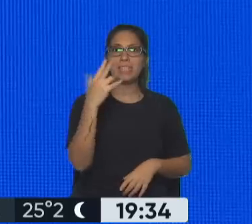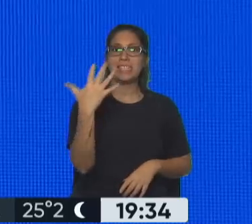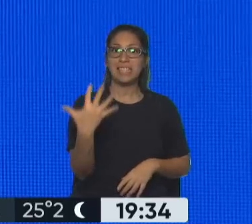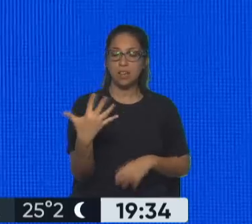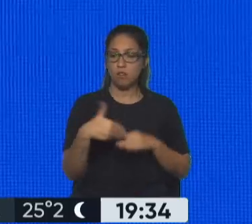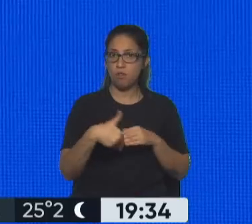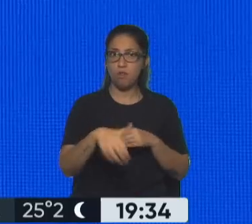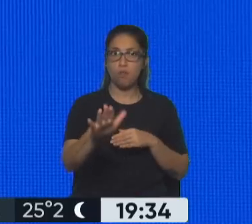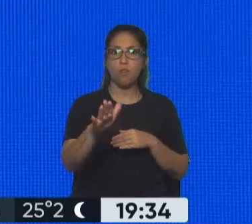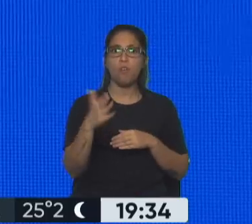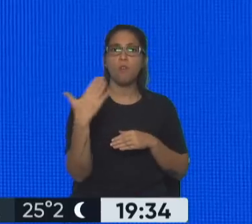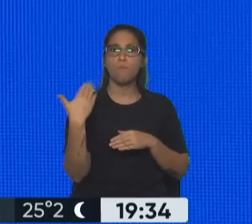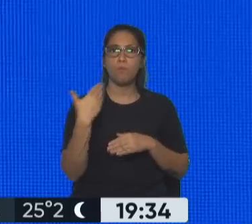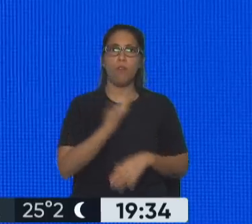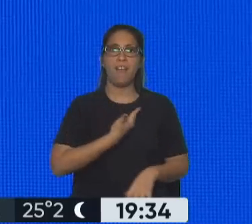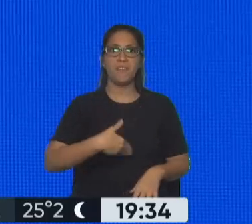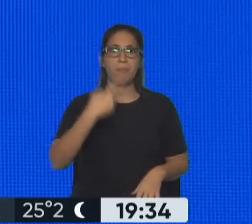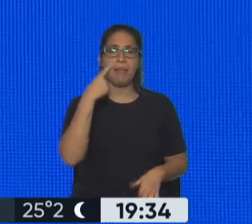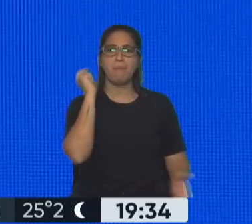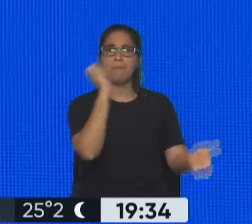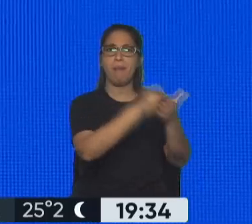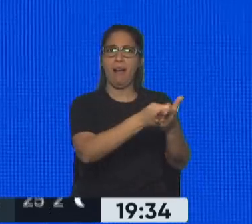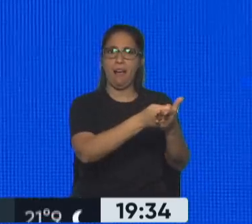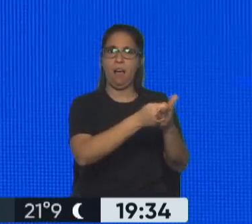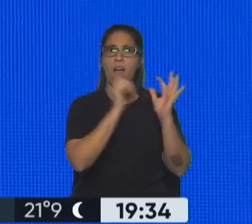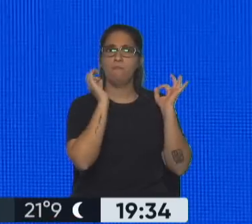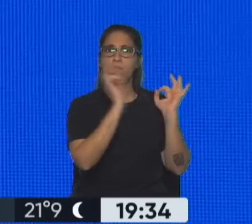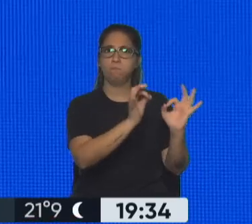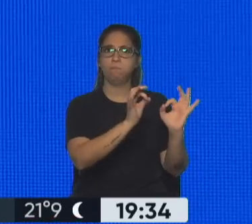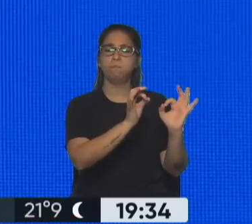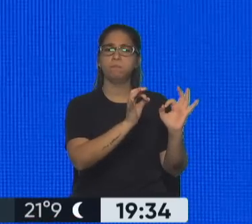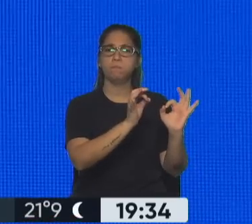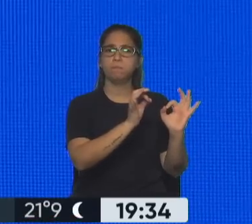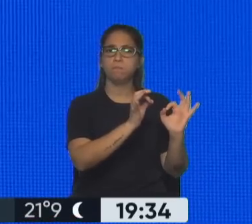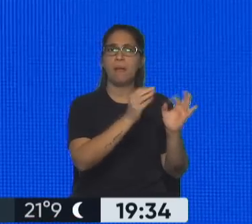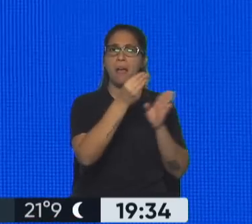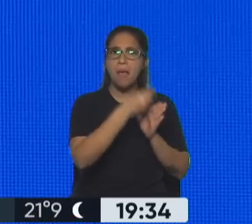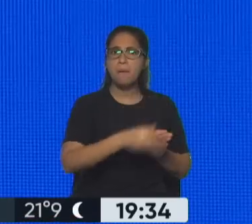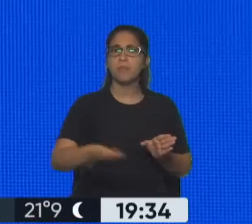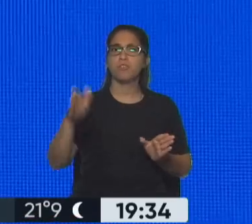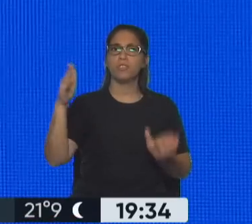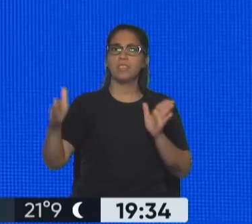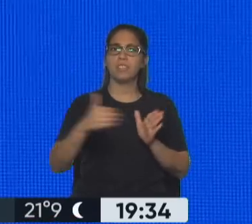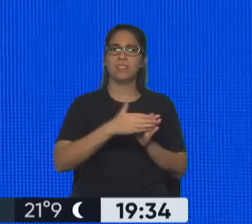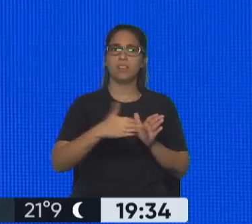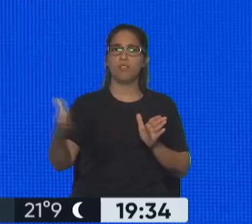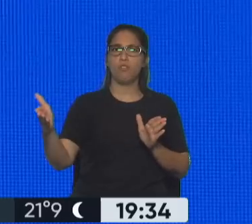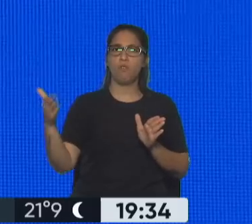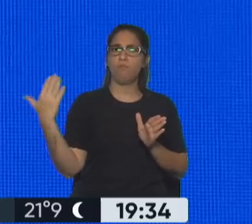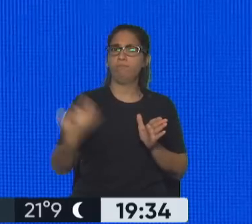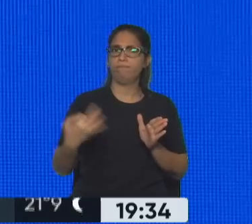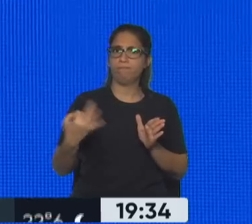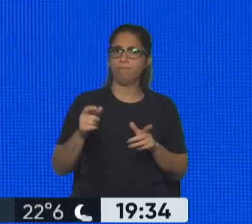pudo, pagándole al Fondo Monetario Internacional, iniciar un ciclo virtuoso en el que